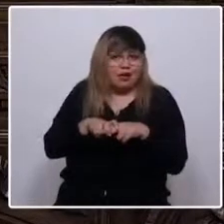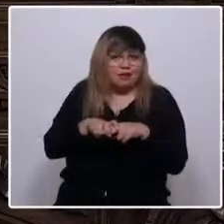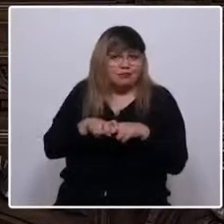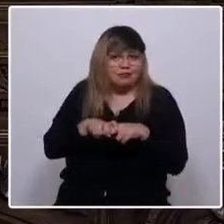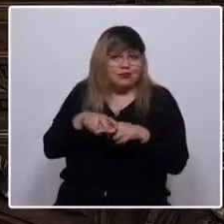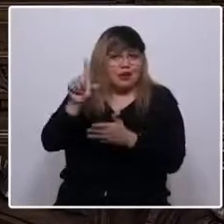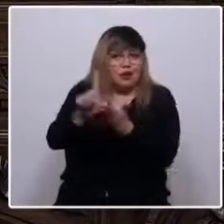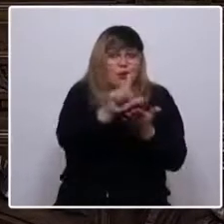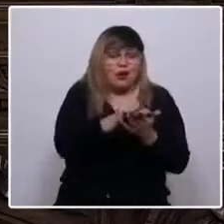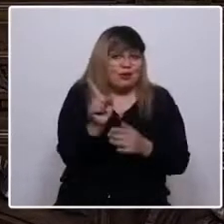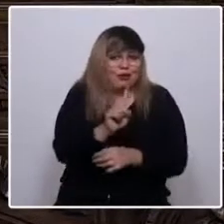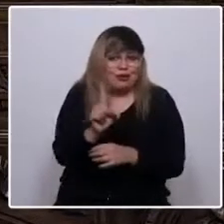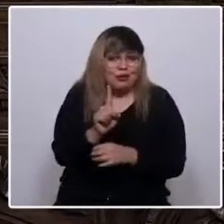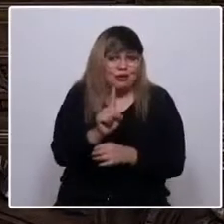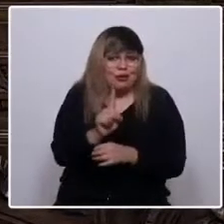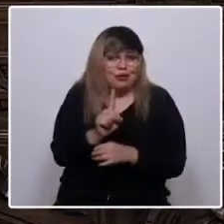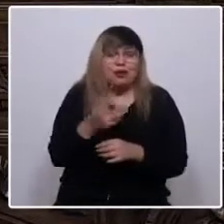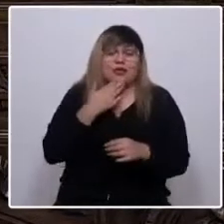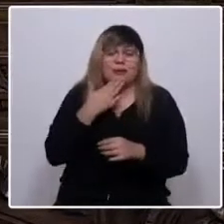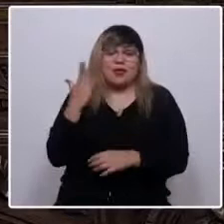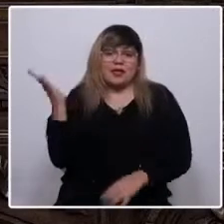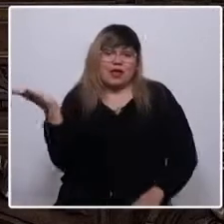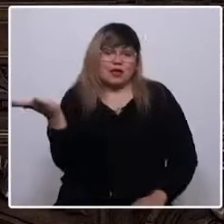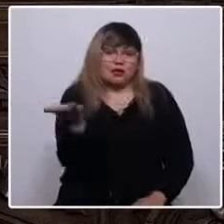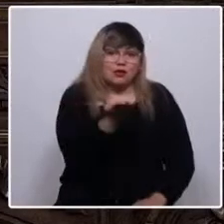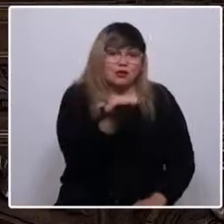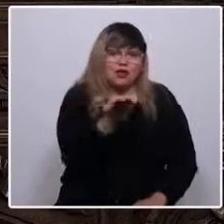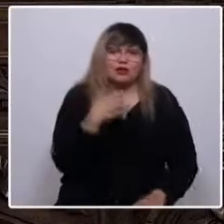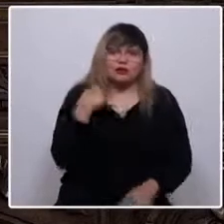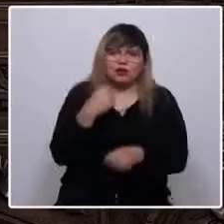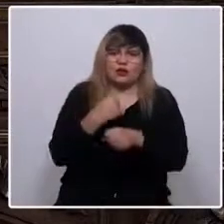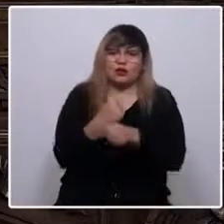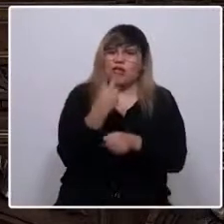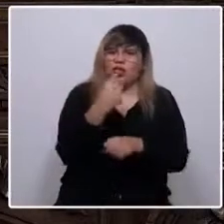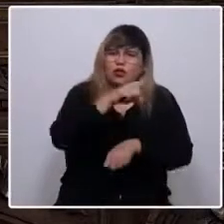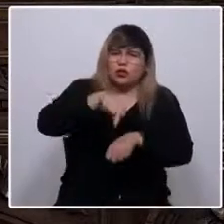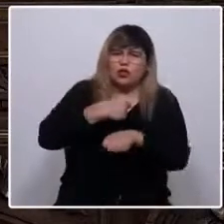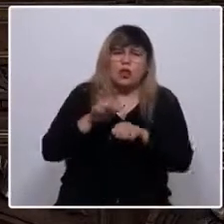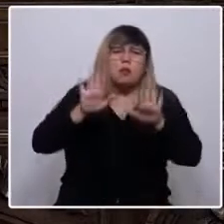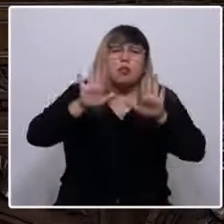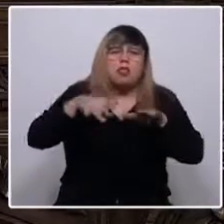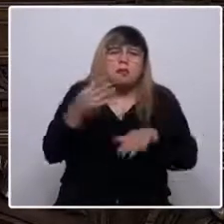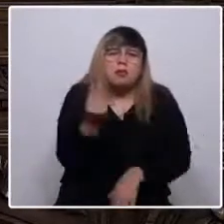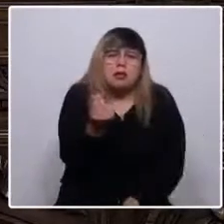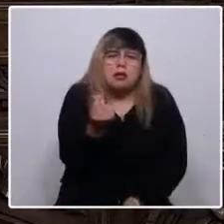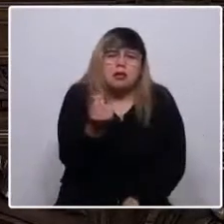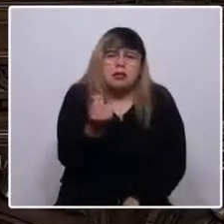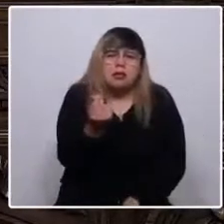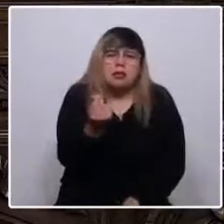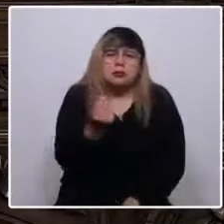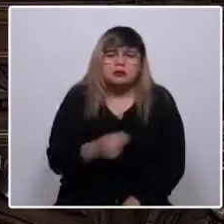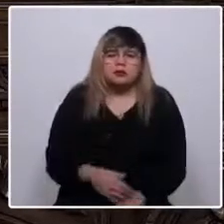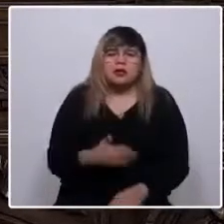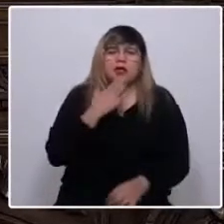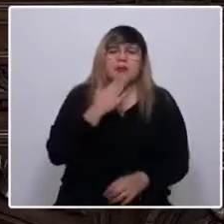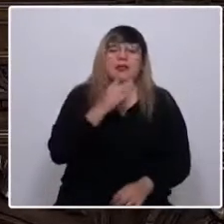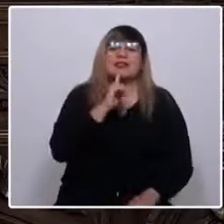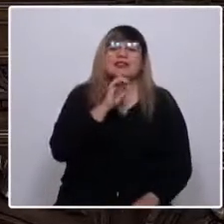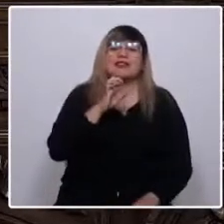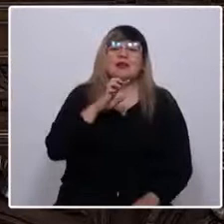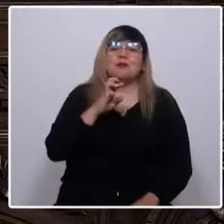he sido también garzón a donde trabajé por 12 horas por 10 mil pesos he sido también temporera